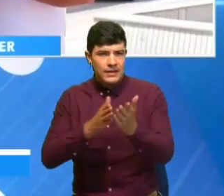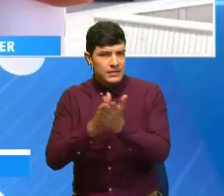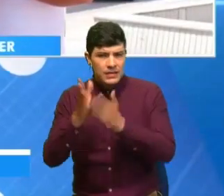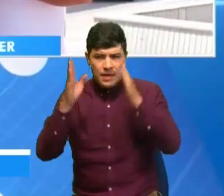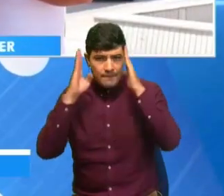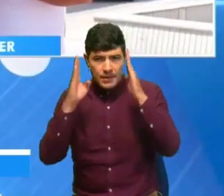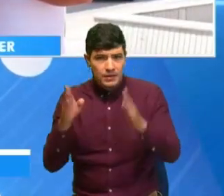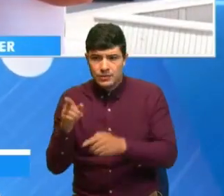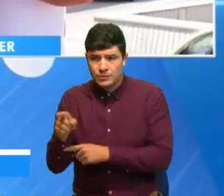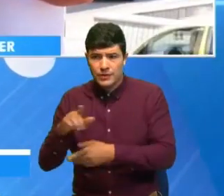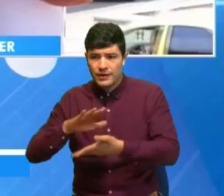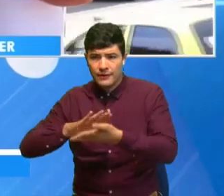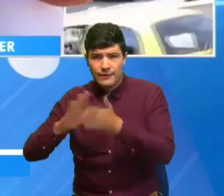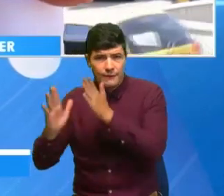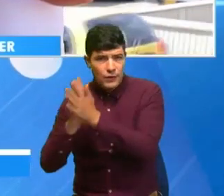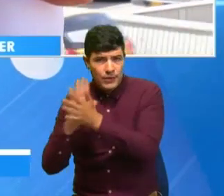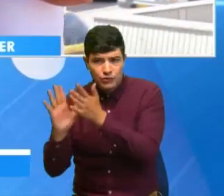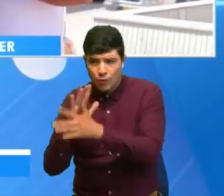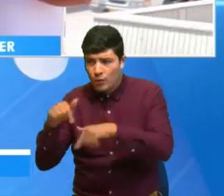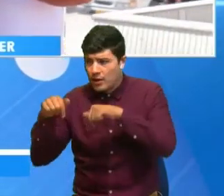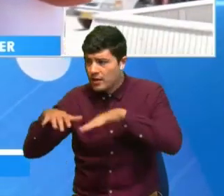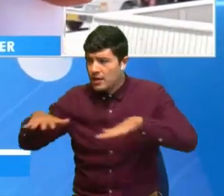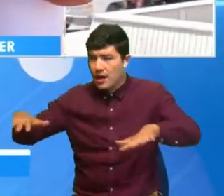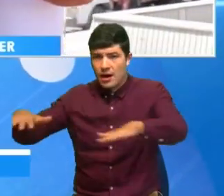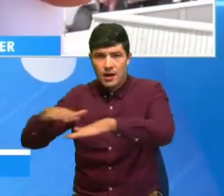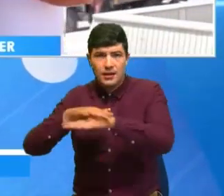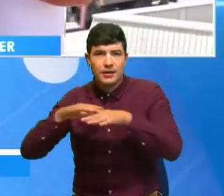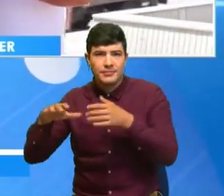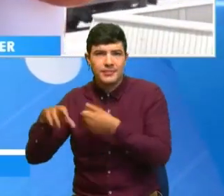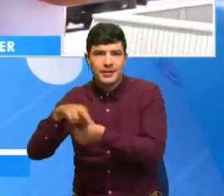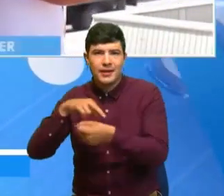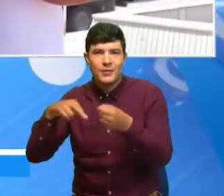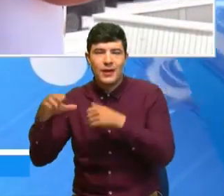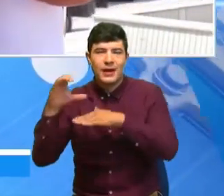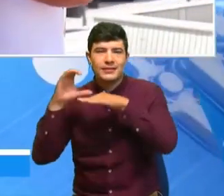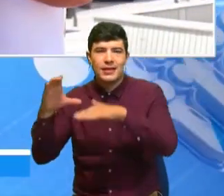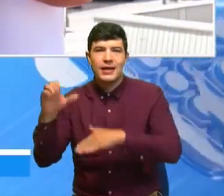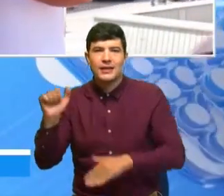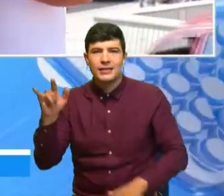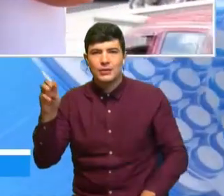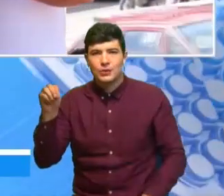información que surja desde esta región del país orlando franco y jesús zúñiga muy buenas tardes